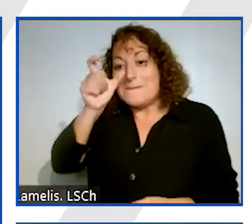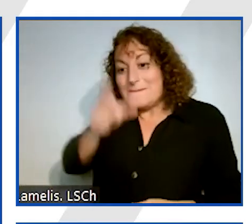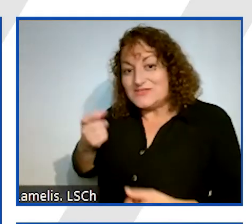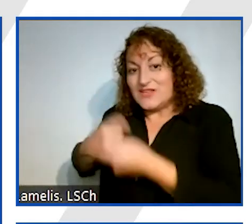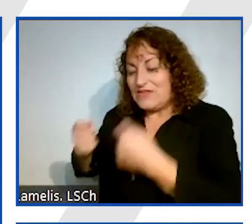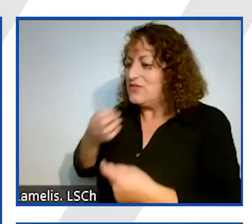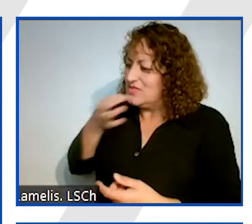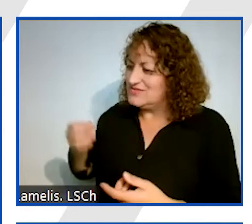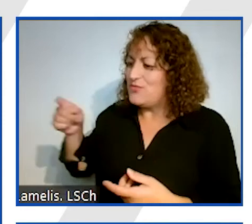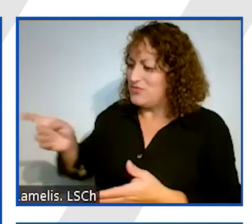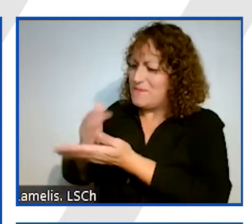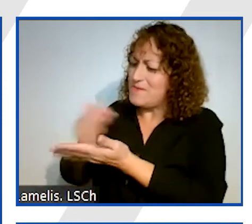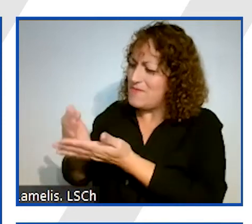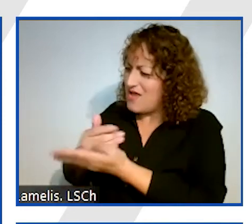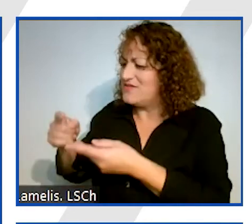que le sepa más rico.